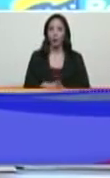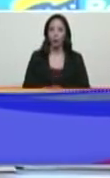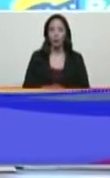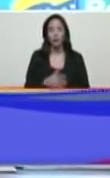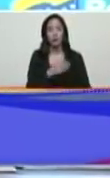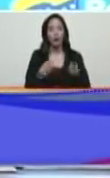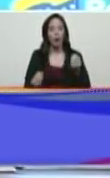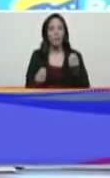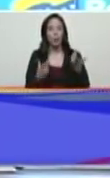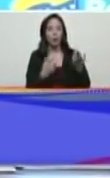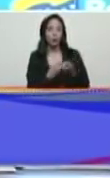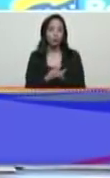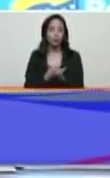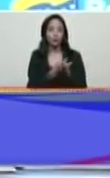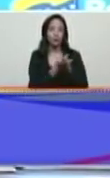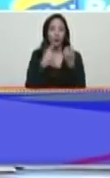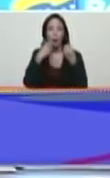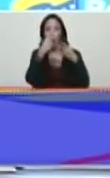misteriosos.